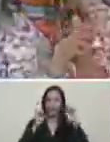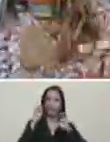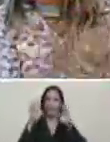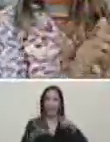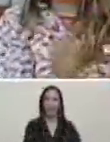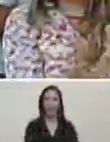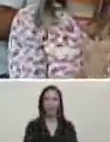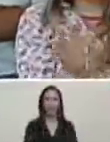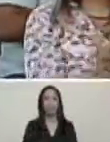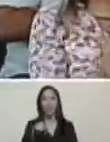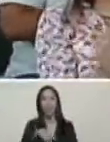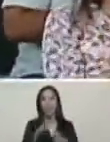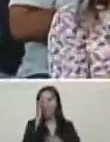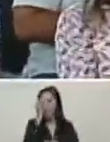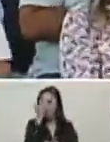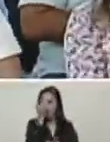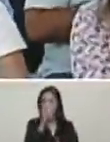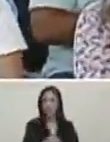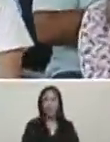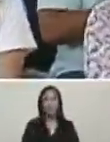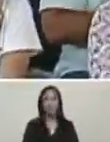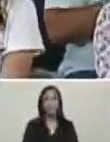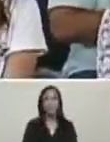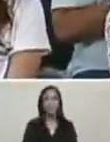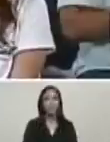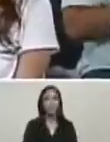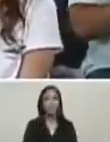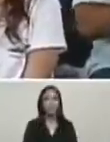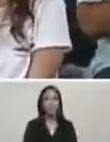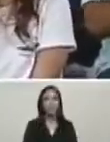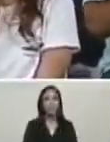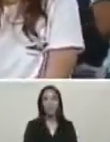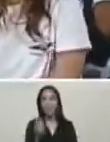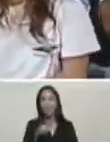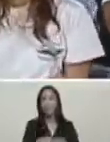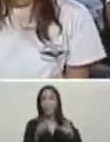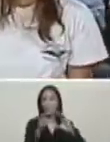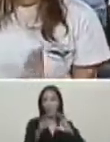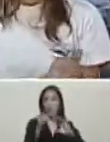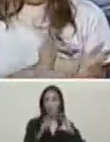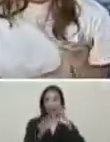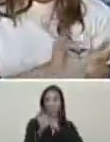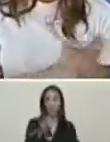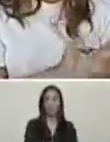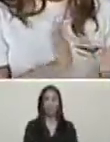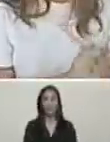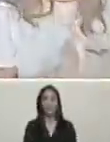al mes de febrero, que se pague el 27, el bono del carnet de la patria.